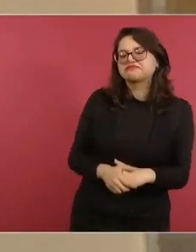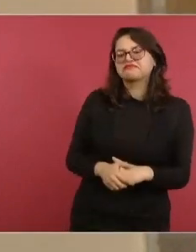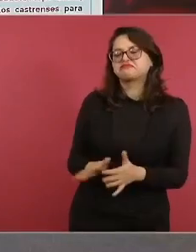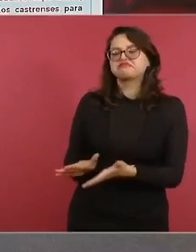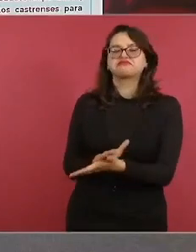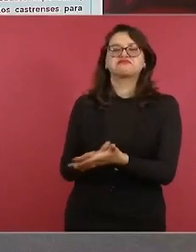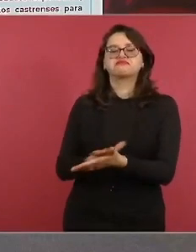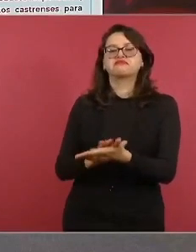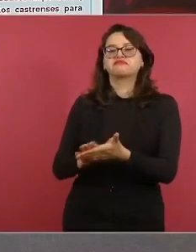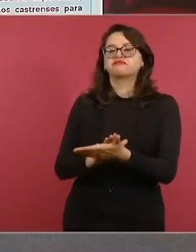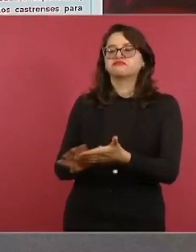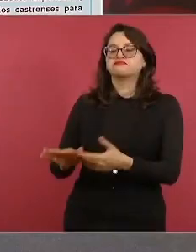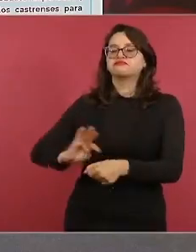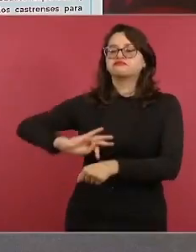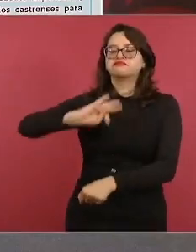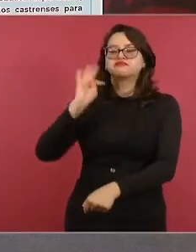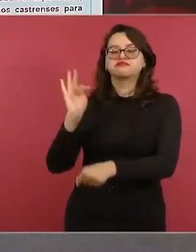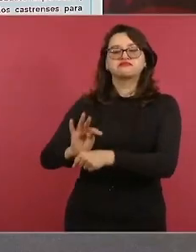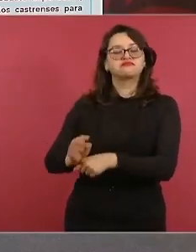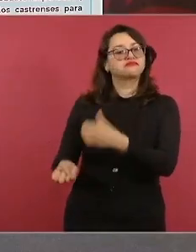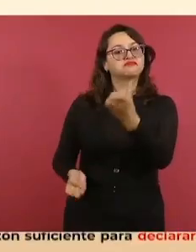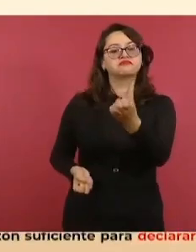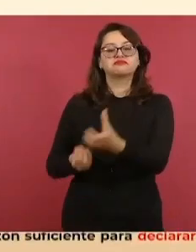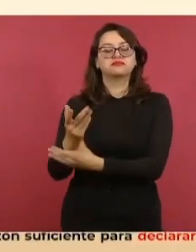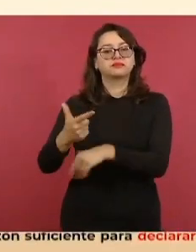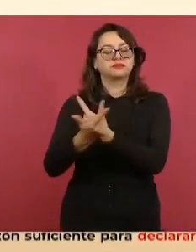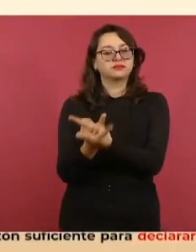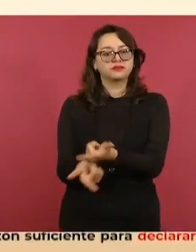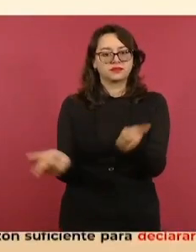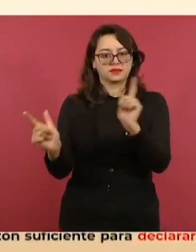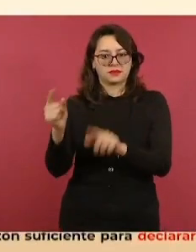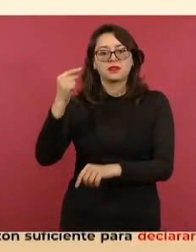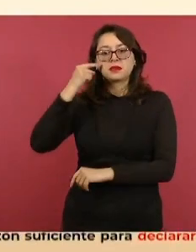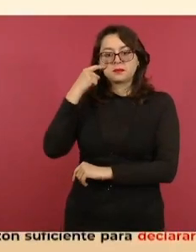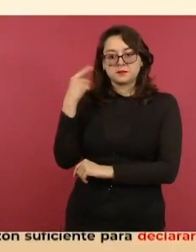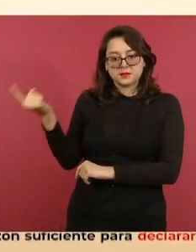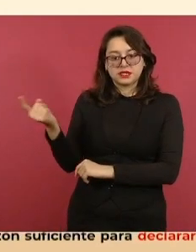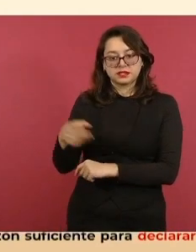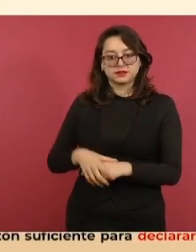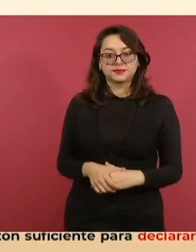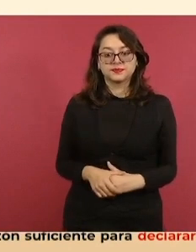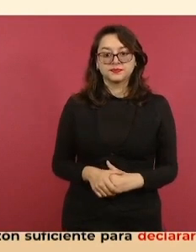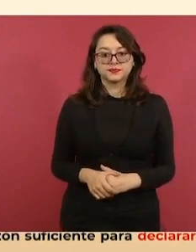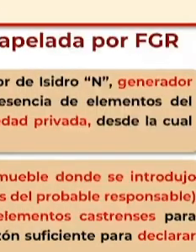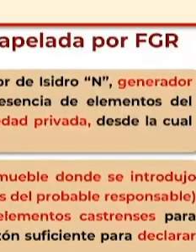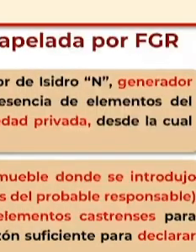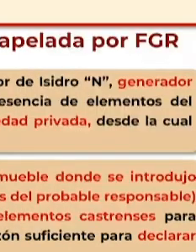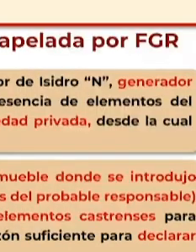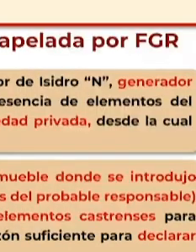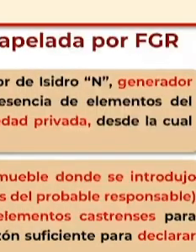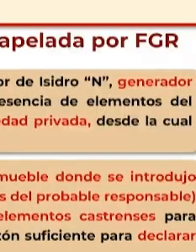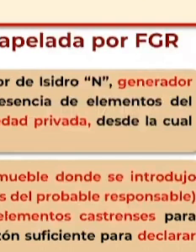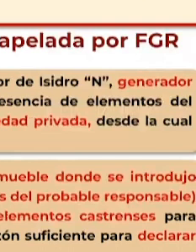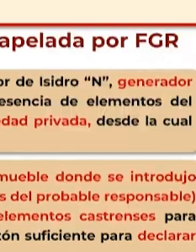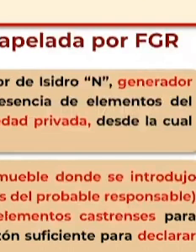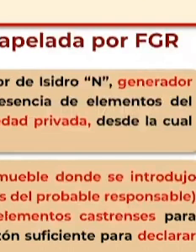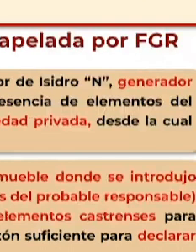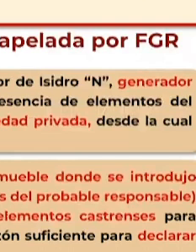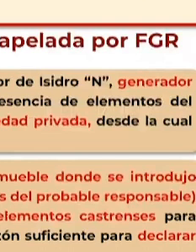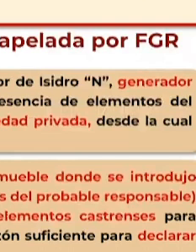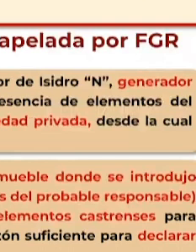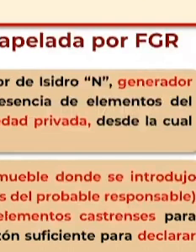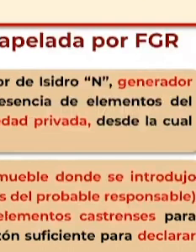de Sonora quien ante la presencia de elementos del ejército mexicano se introdujo le ilegalmente en una propiedad privada